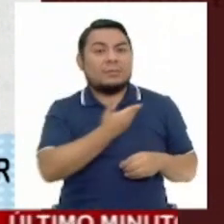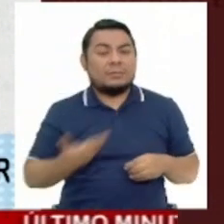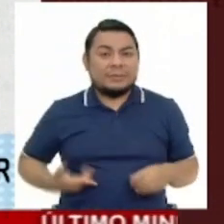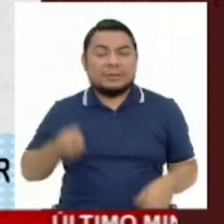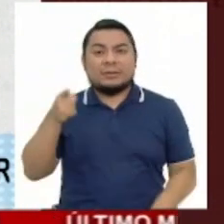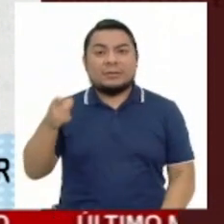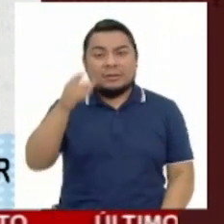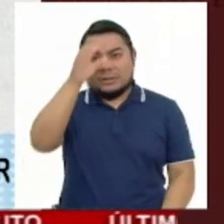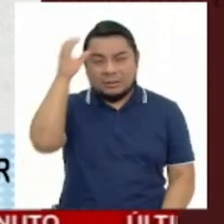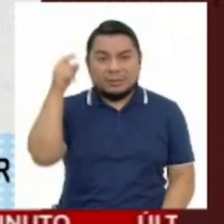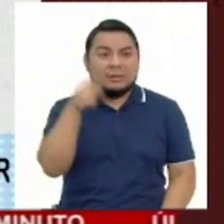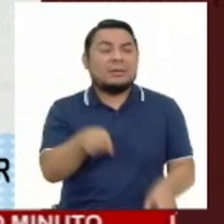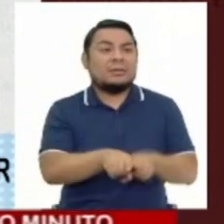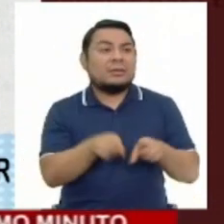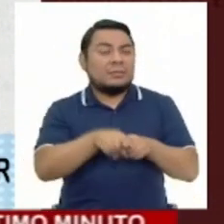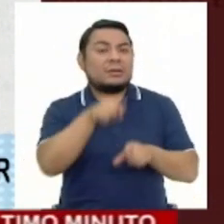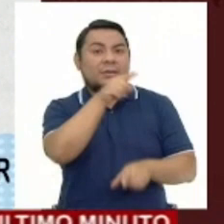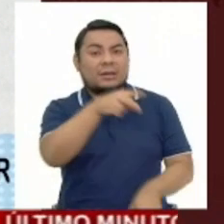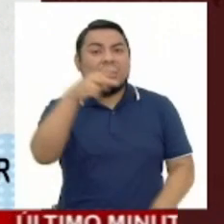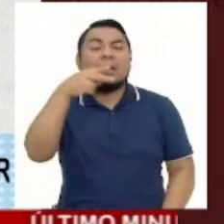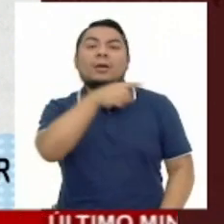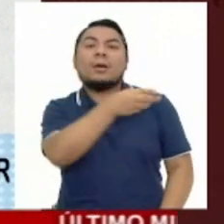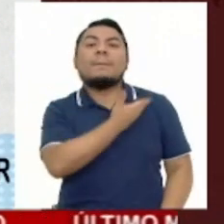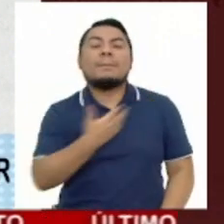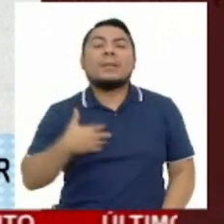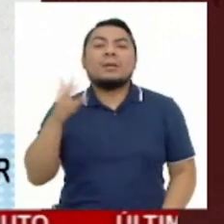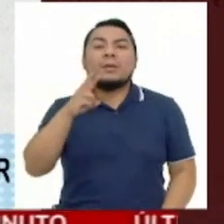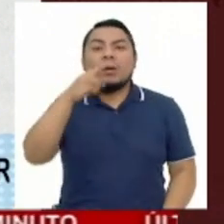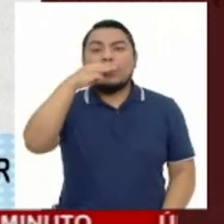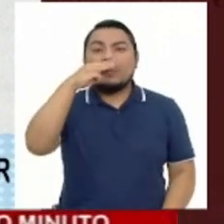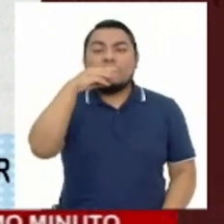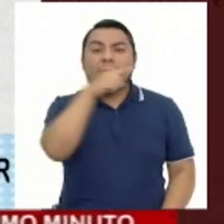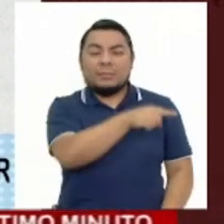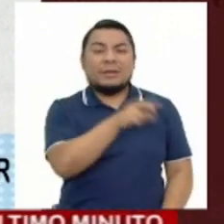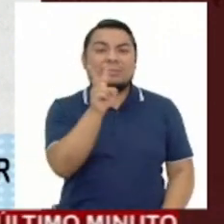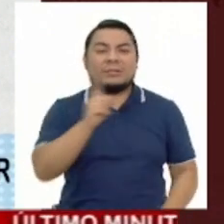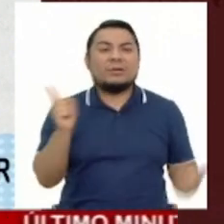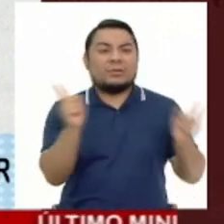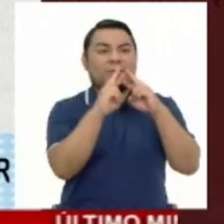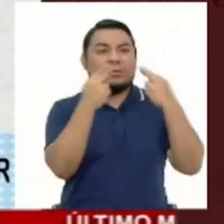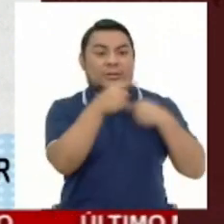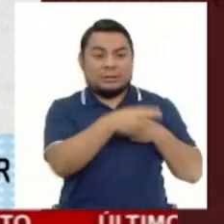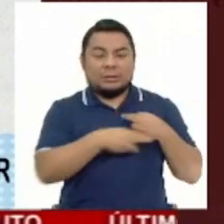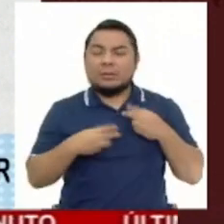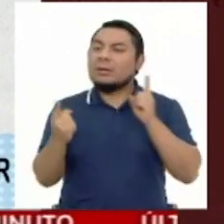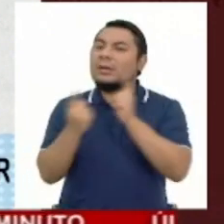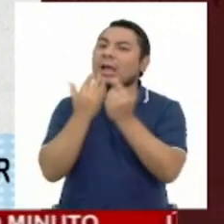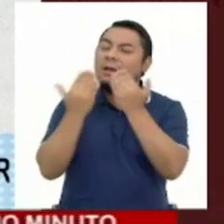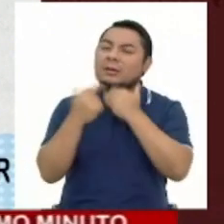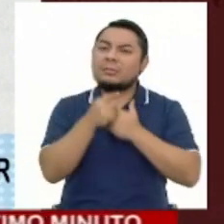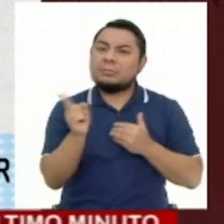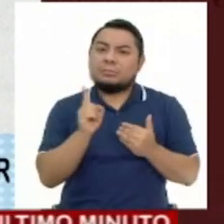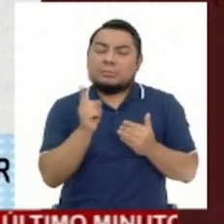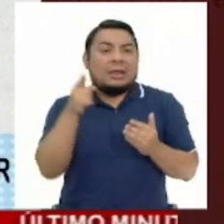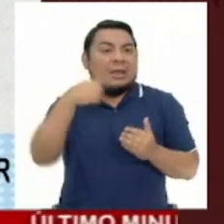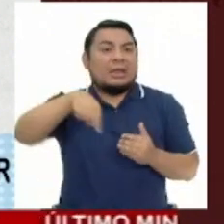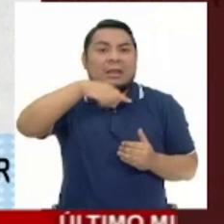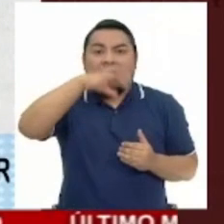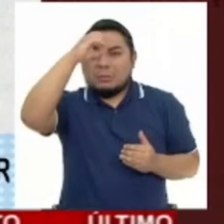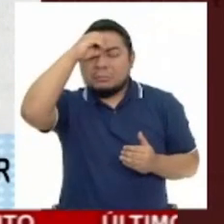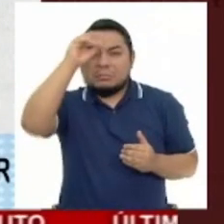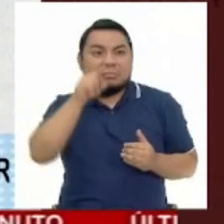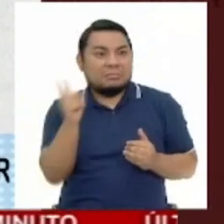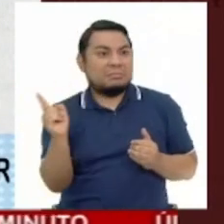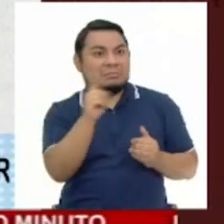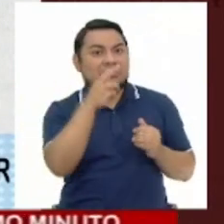Pedro Castillo, de la República del Perú, y Nicolás Maduro, de Venezuela. No estuvo prevista, entre comillas, nadie sabía de la